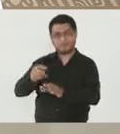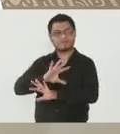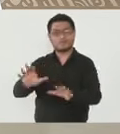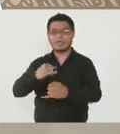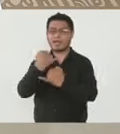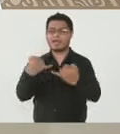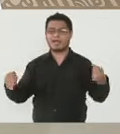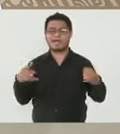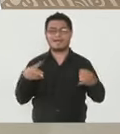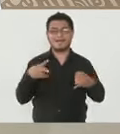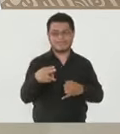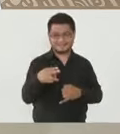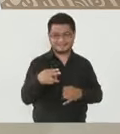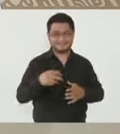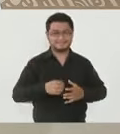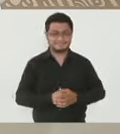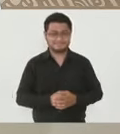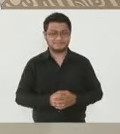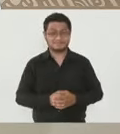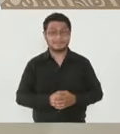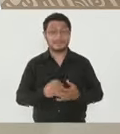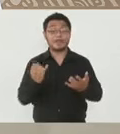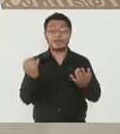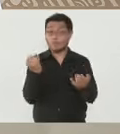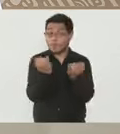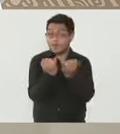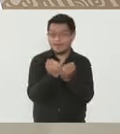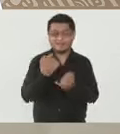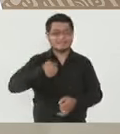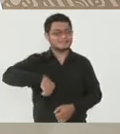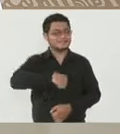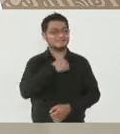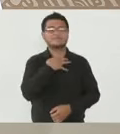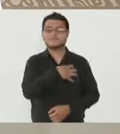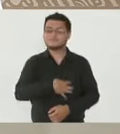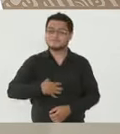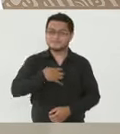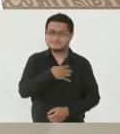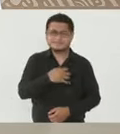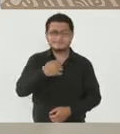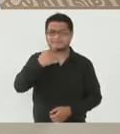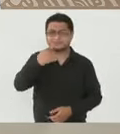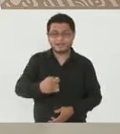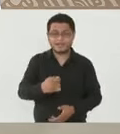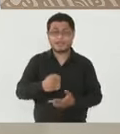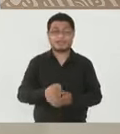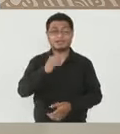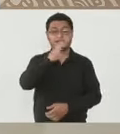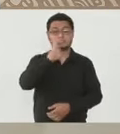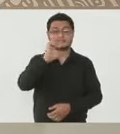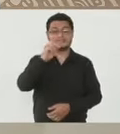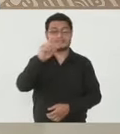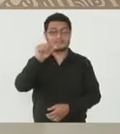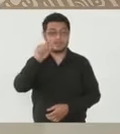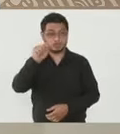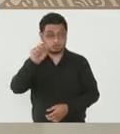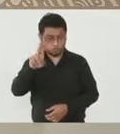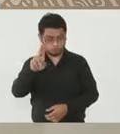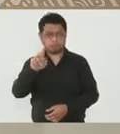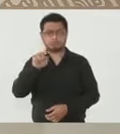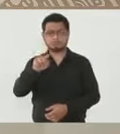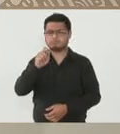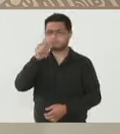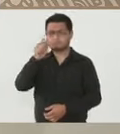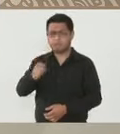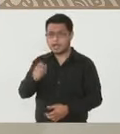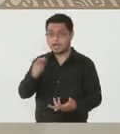inaugurar. Por otra parte, también estamos muy contentos, señor presidente, de que la SEDATU en el año 2021 va a estar haciendo